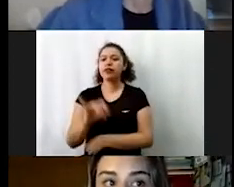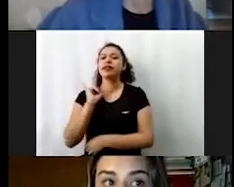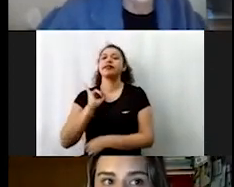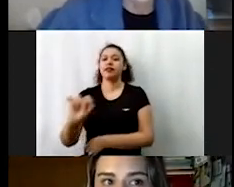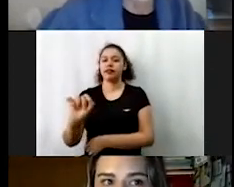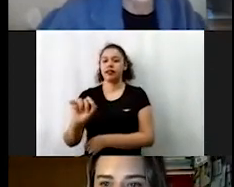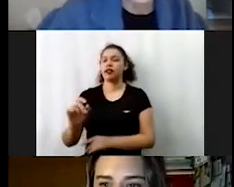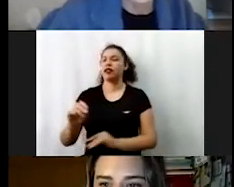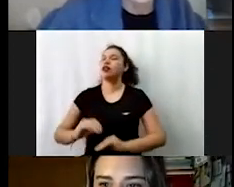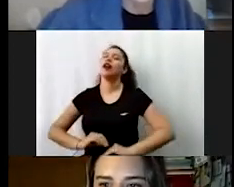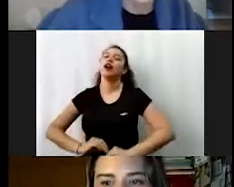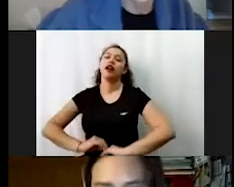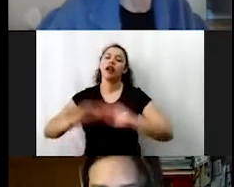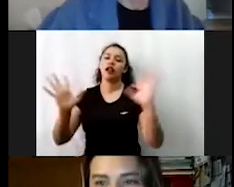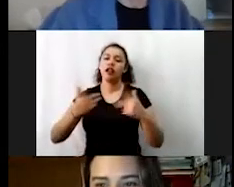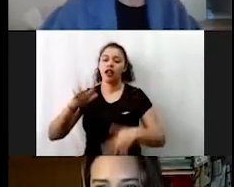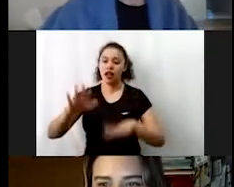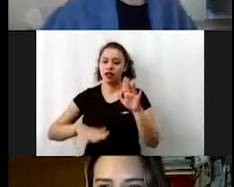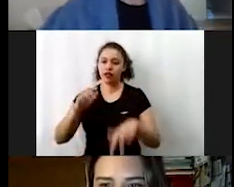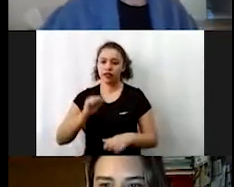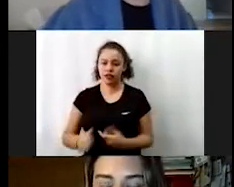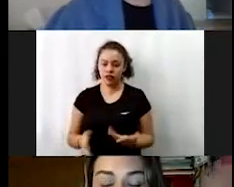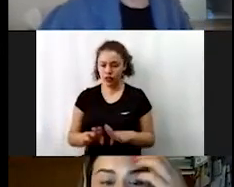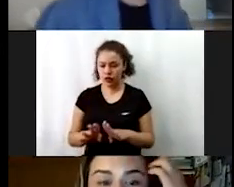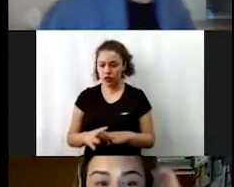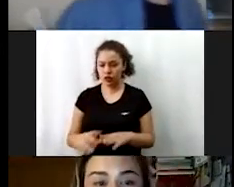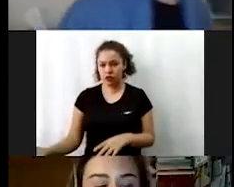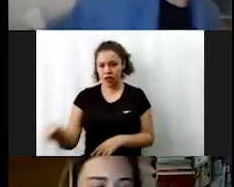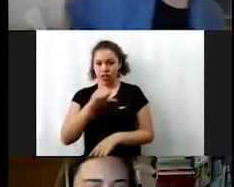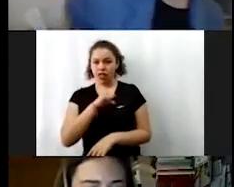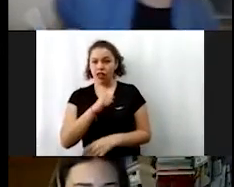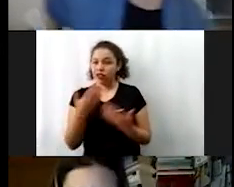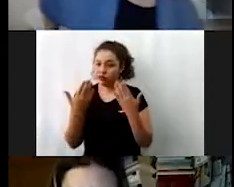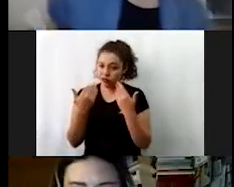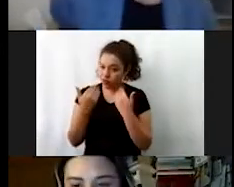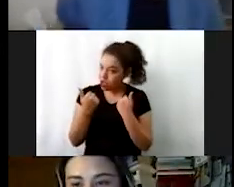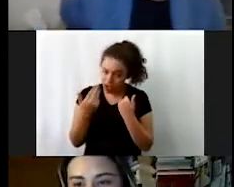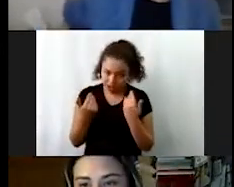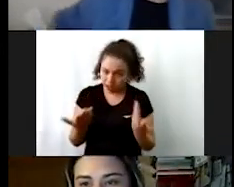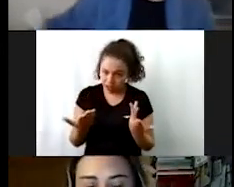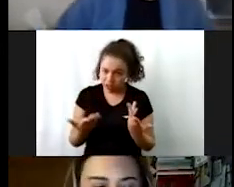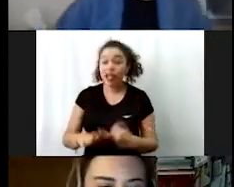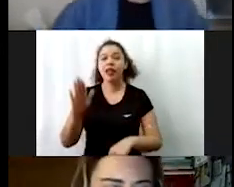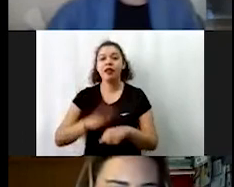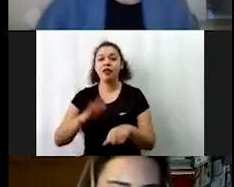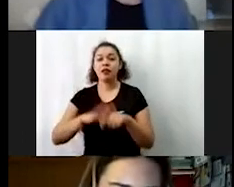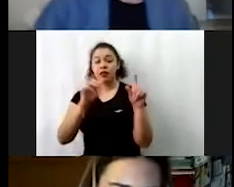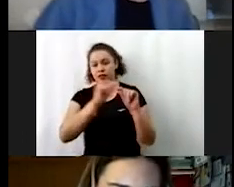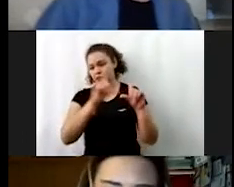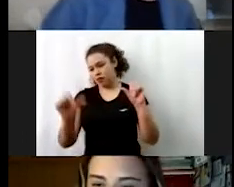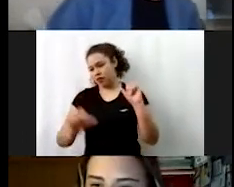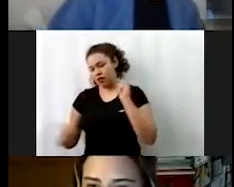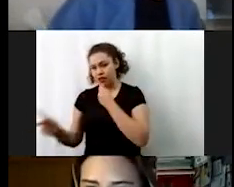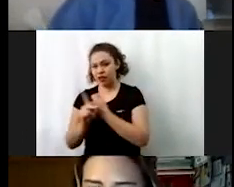Obviamente los egos no entran aquí, ¿eh? Sí, más como país, que todavía nos falta mucha idiosincrasia